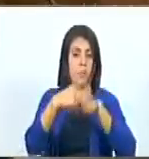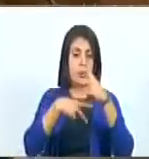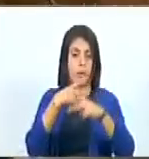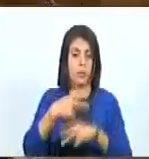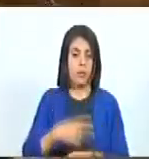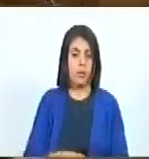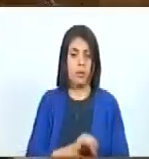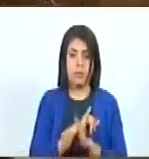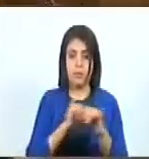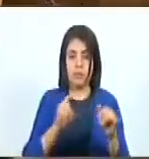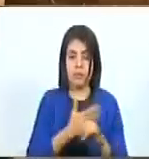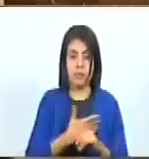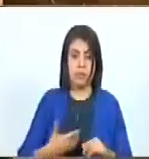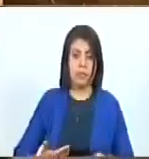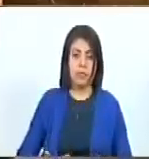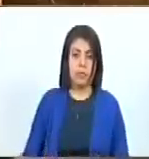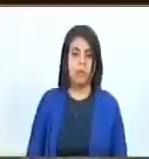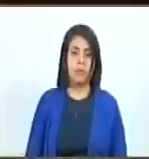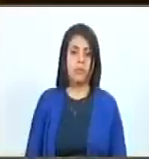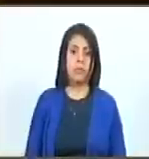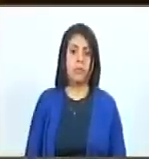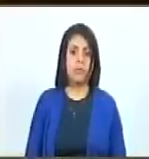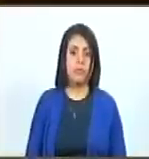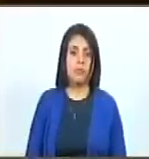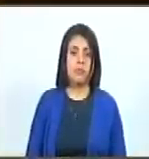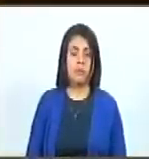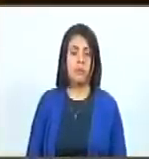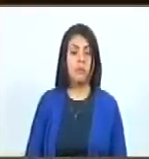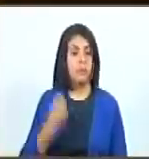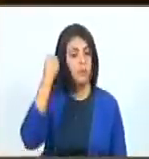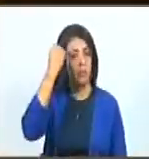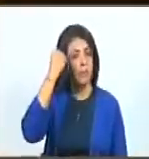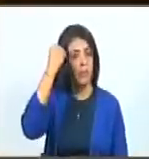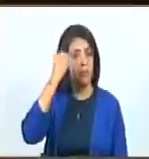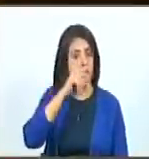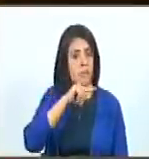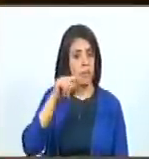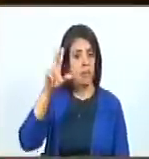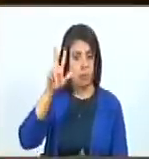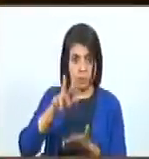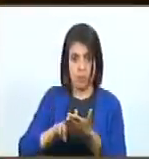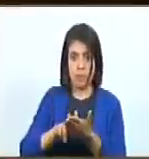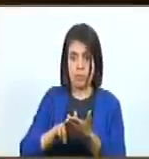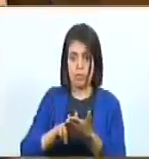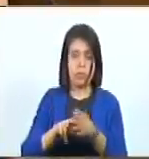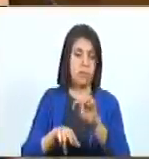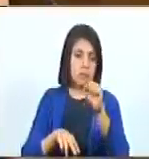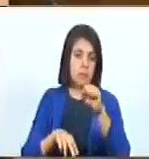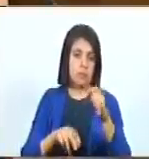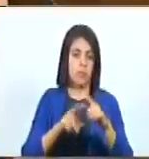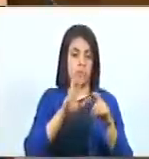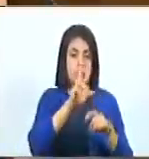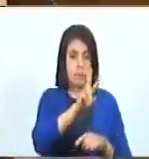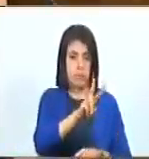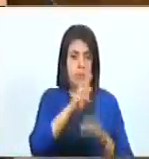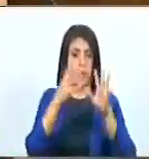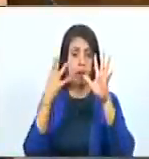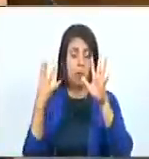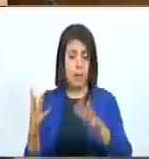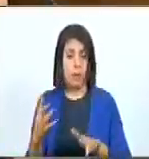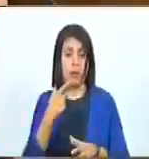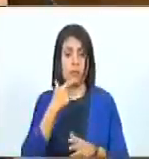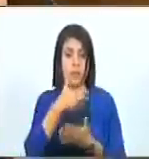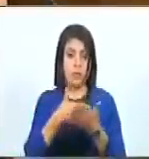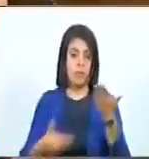procedimiento. Perdón, secretario. En consideración el epígrafe, aprobado, siguiente. Vigésimo noveno, se